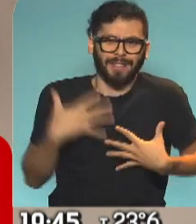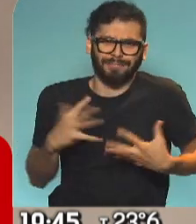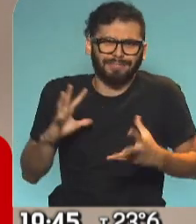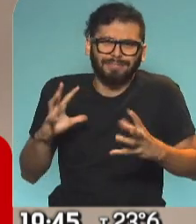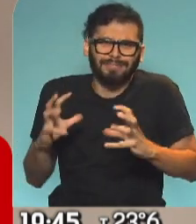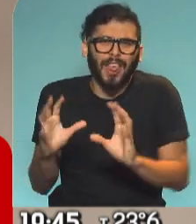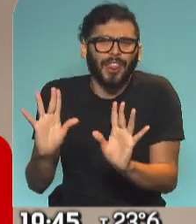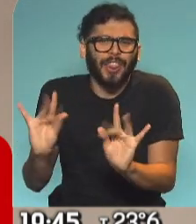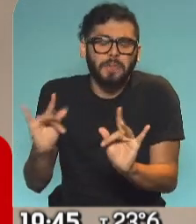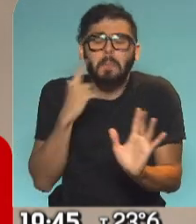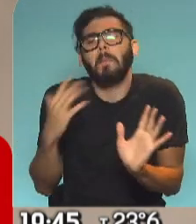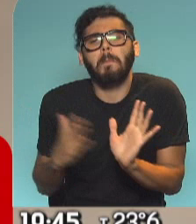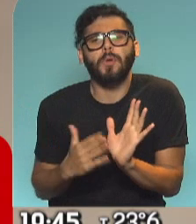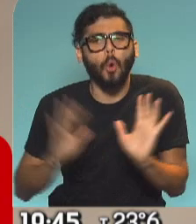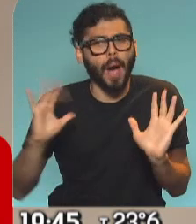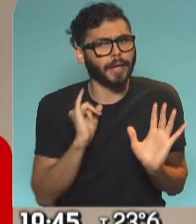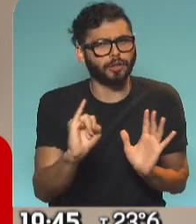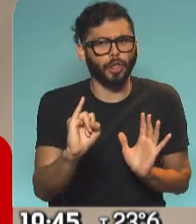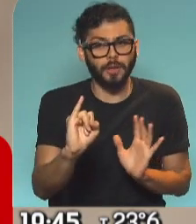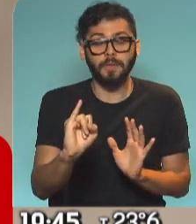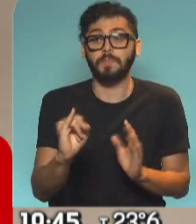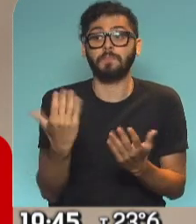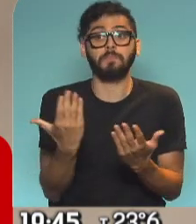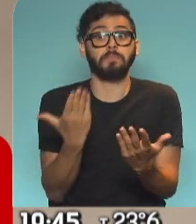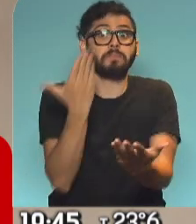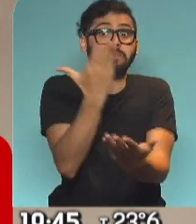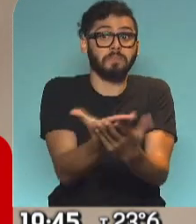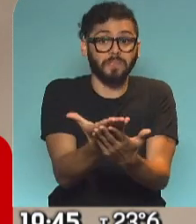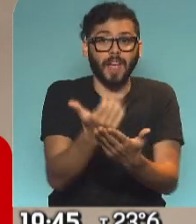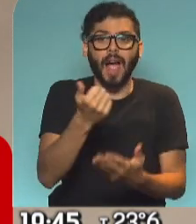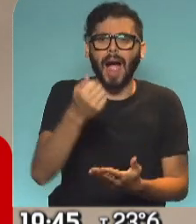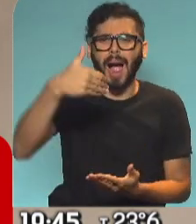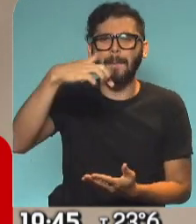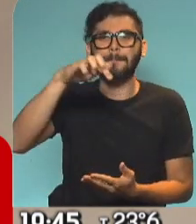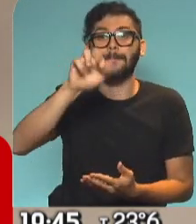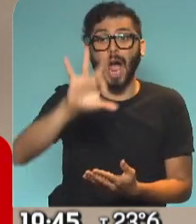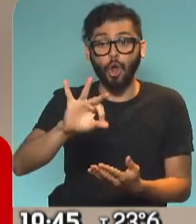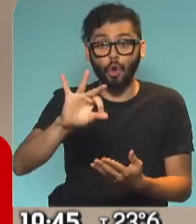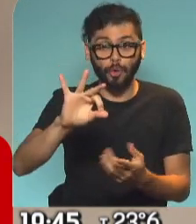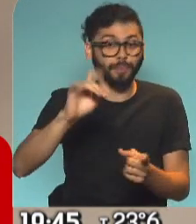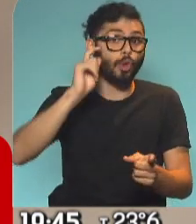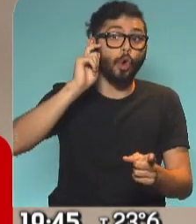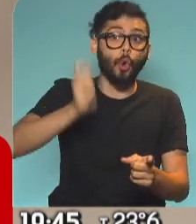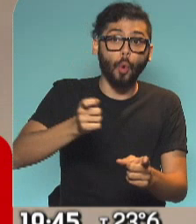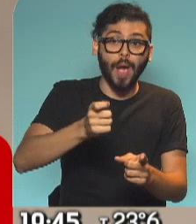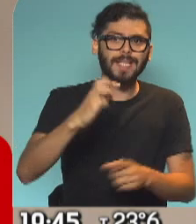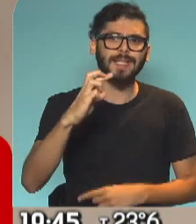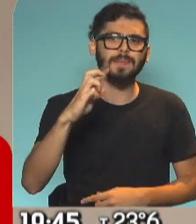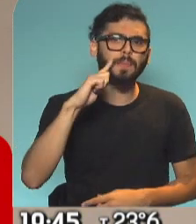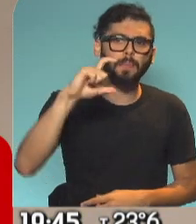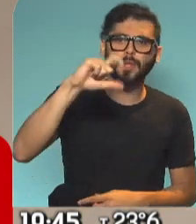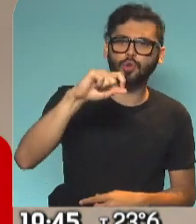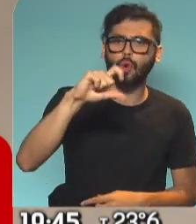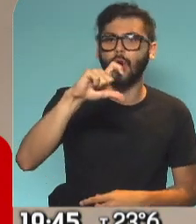paciente. Se presentó un recurso de amparo que fue aprobado por el juez Pico